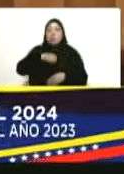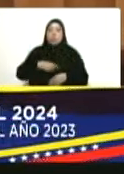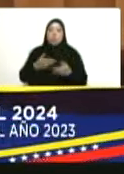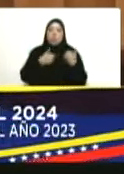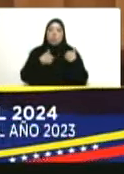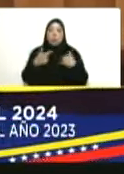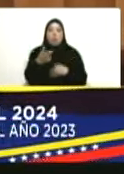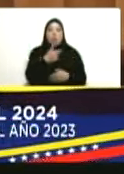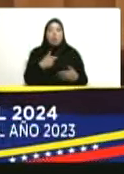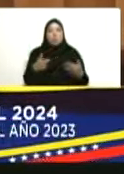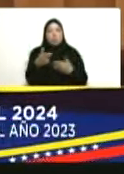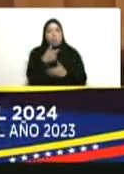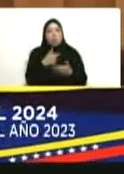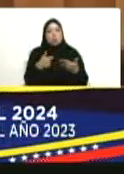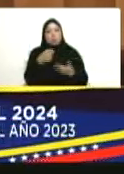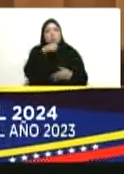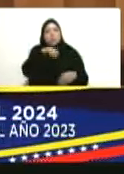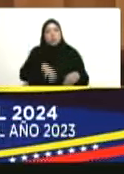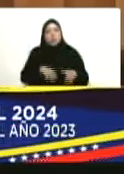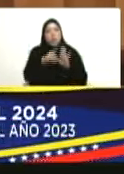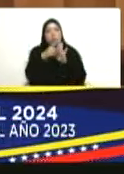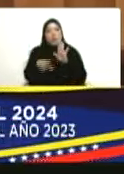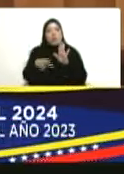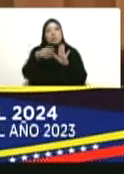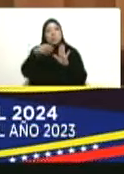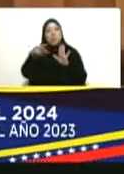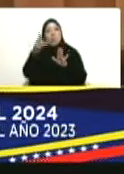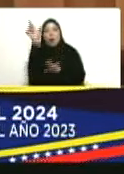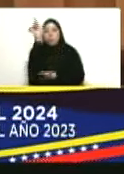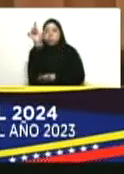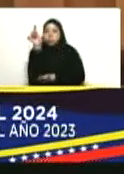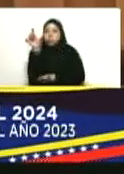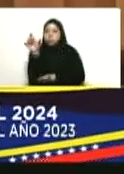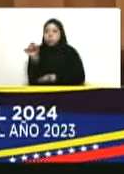rescate con los derechos históricos de la Guayana Esequiba.